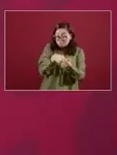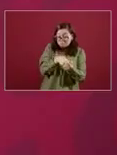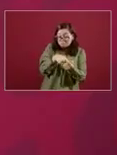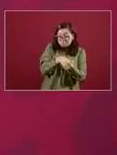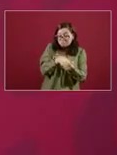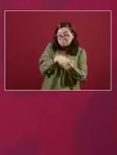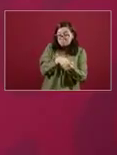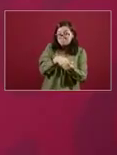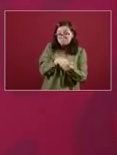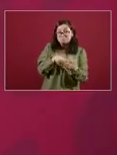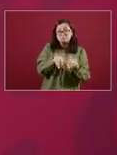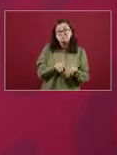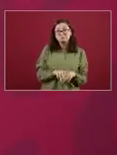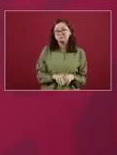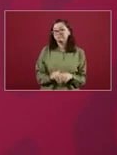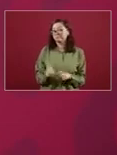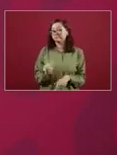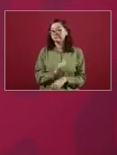todo ese pasado,